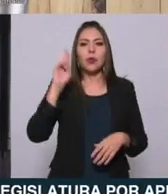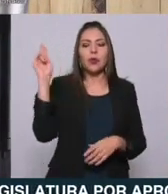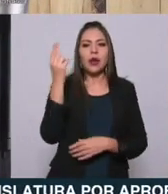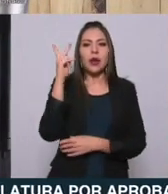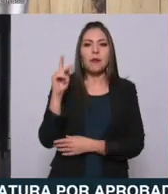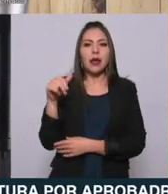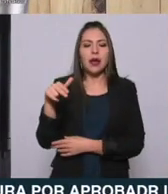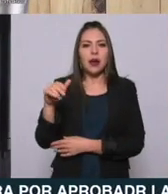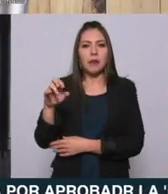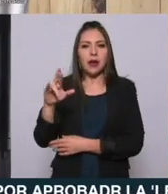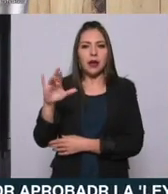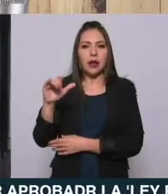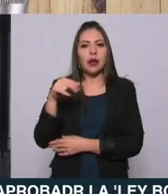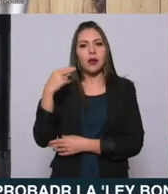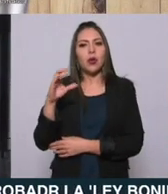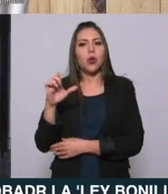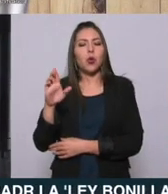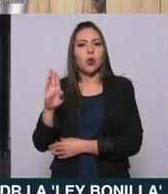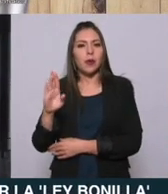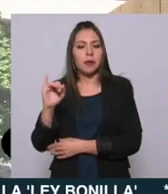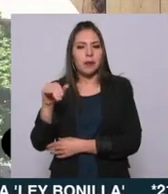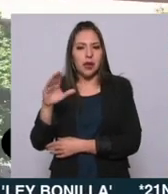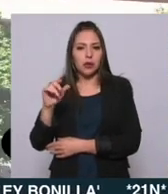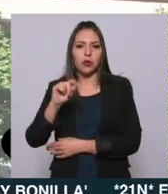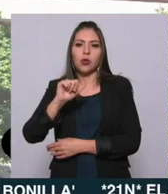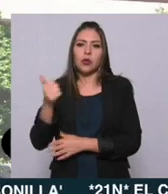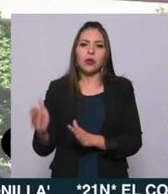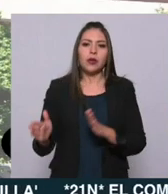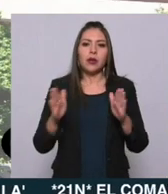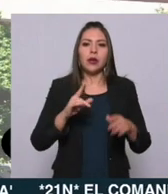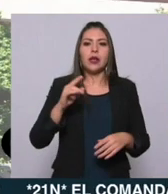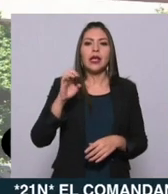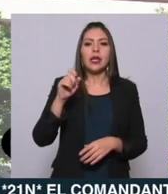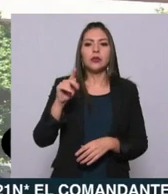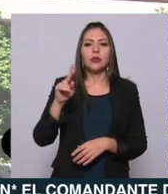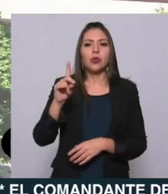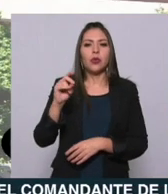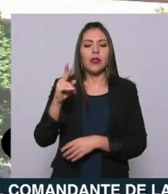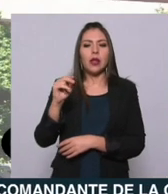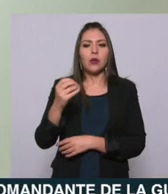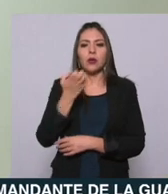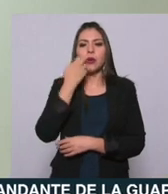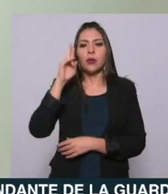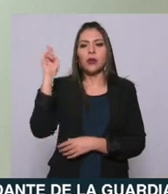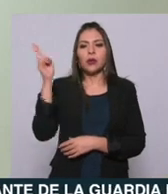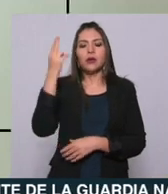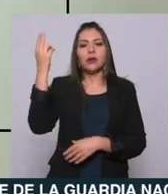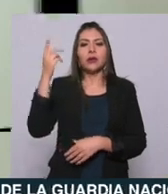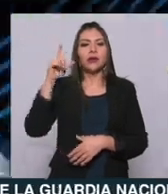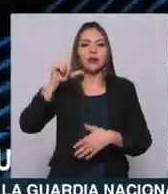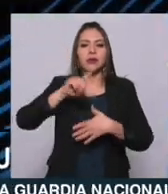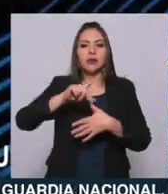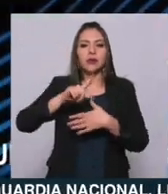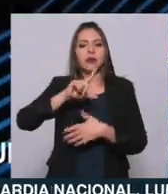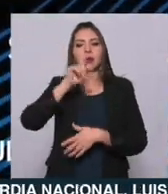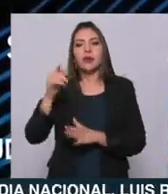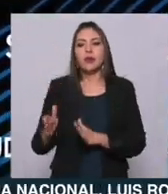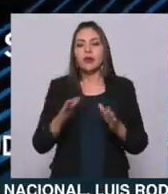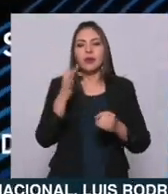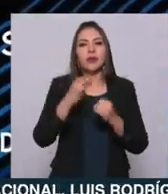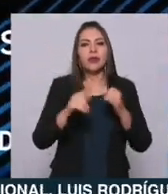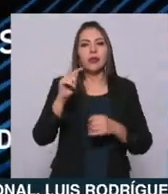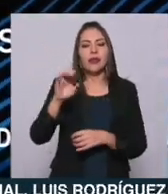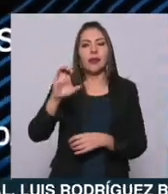mostrará El Club de Impacto, para después apreciar Estudio Dragón de la Universidad Latinoamericana y finalizará el TEC de Monterrey con